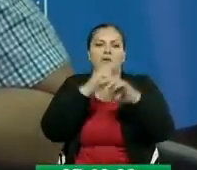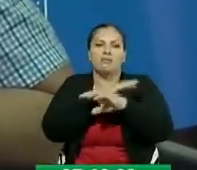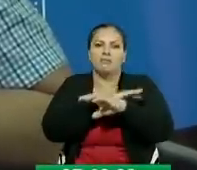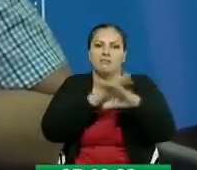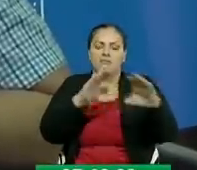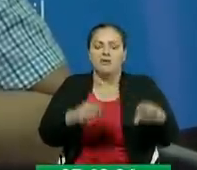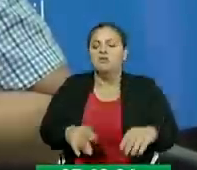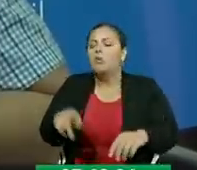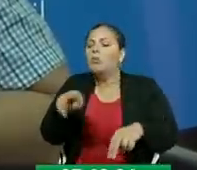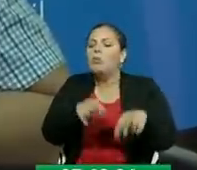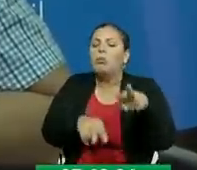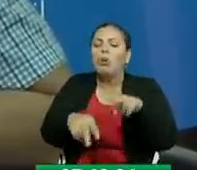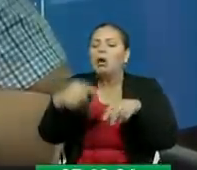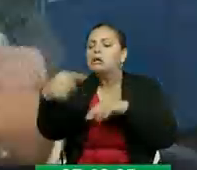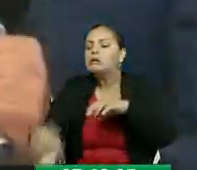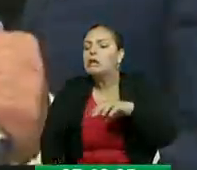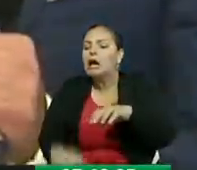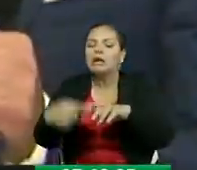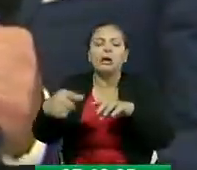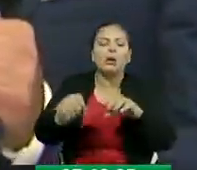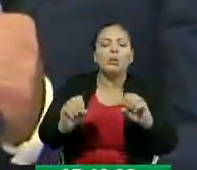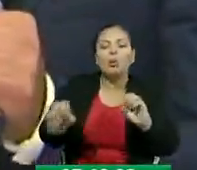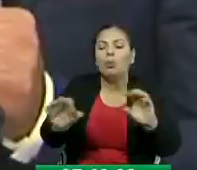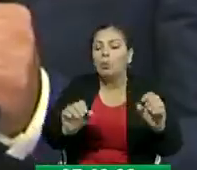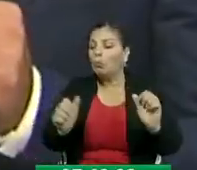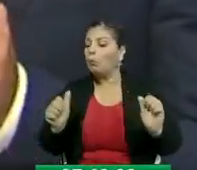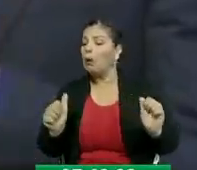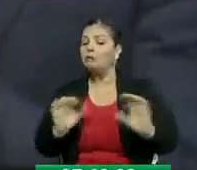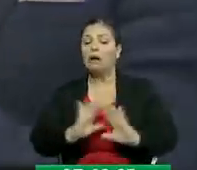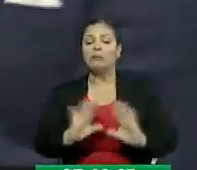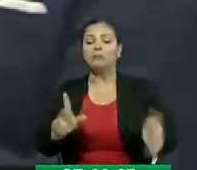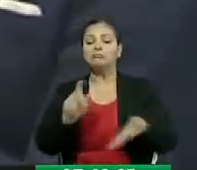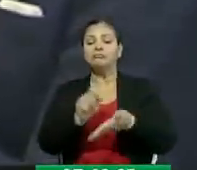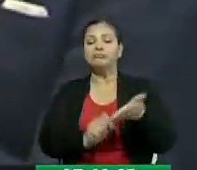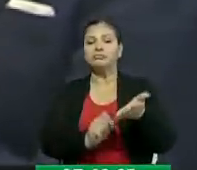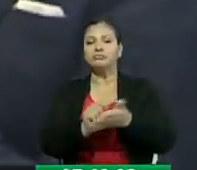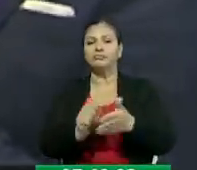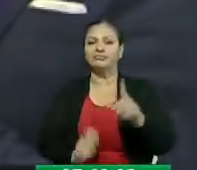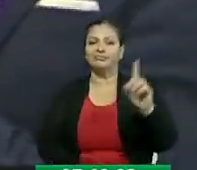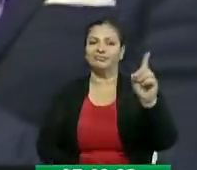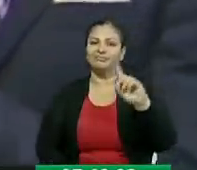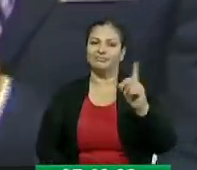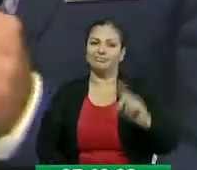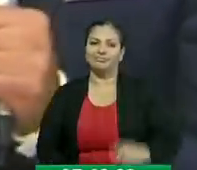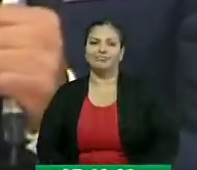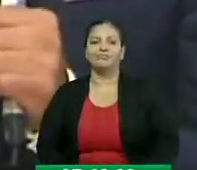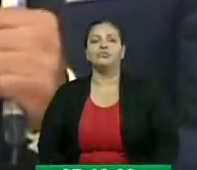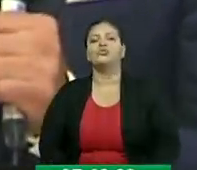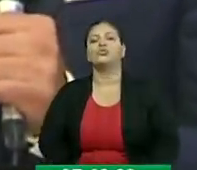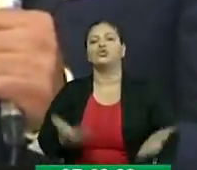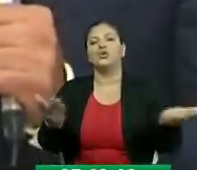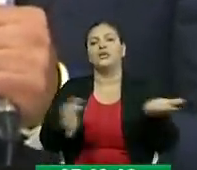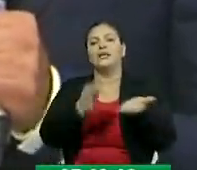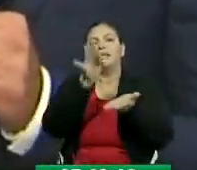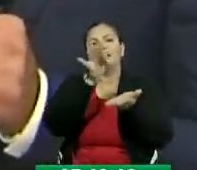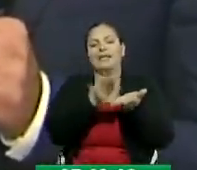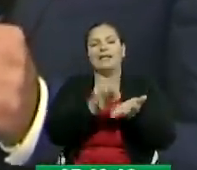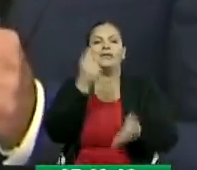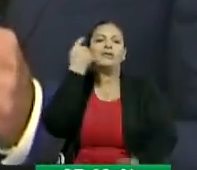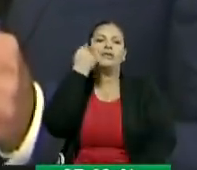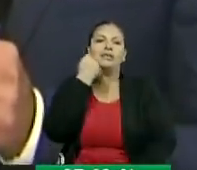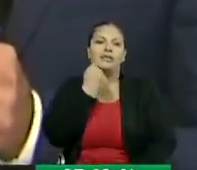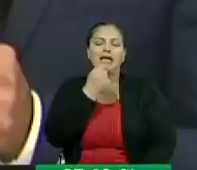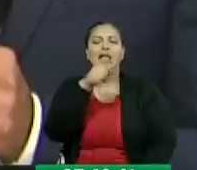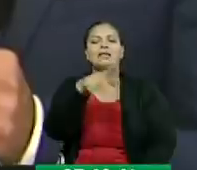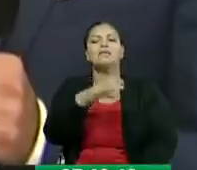llantas, verificar el estado de las luces. Acudimos hasta las oficinas de la cooperativa El Señor de los Milagros para solicitar una entrevista con